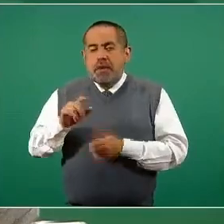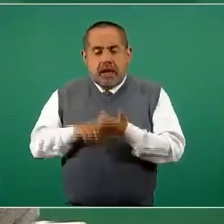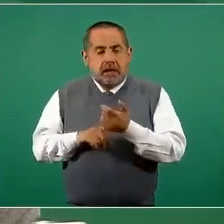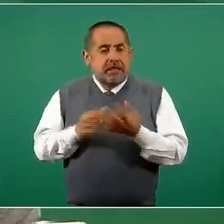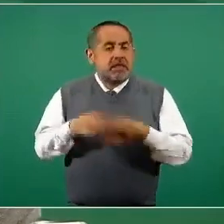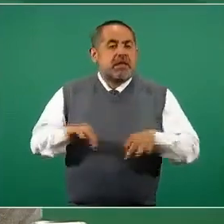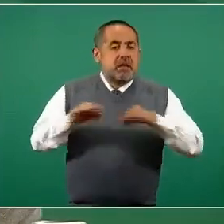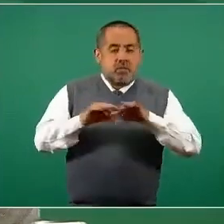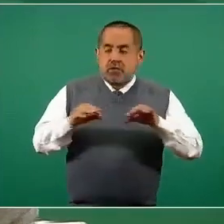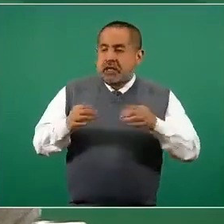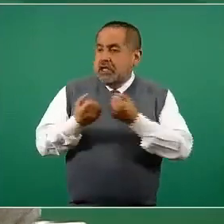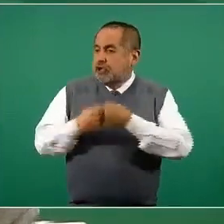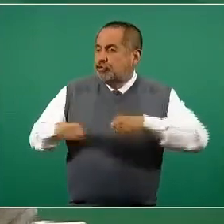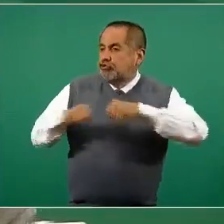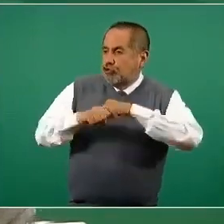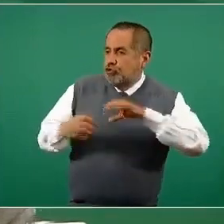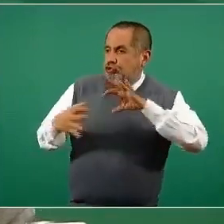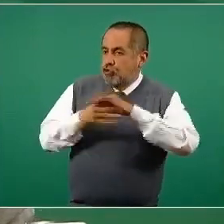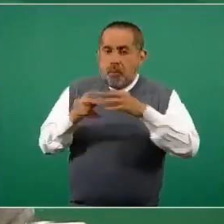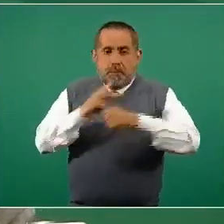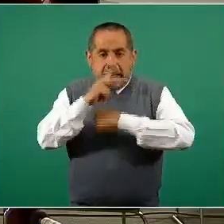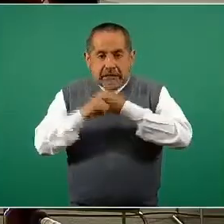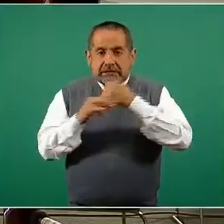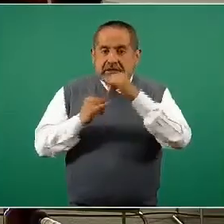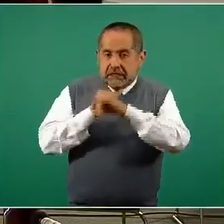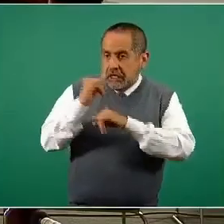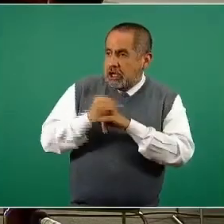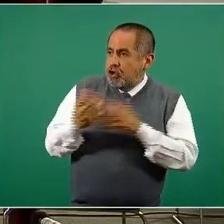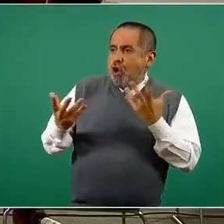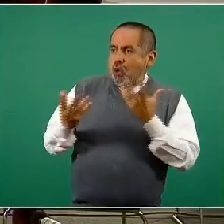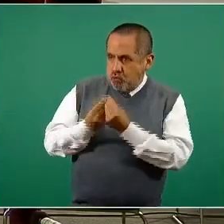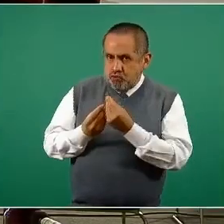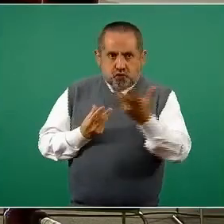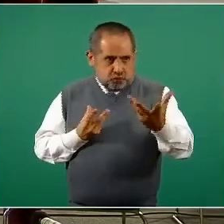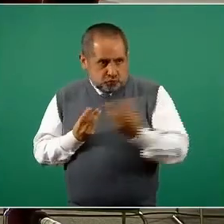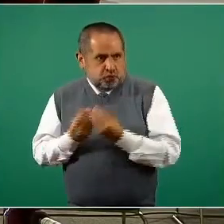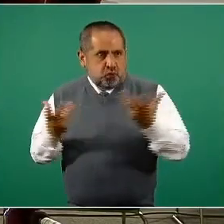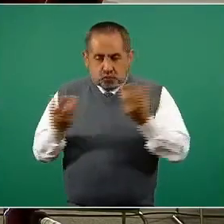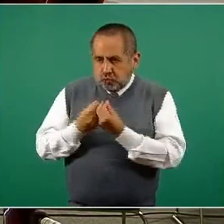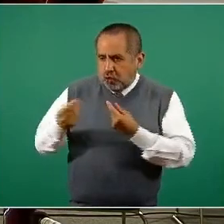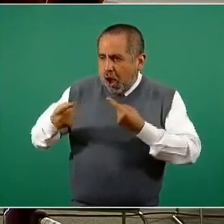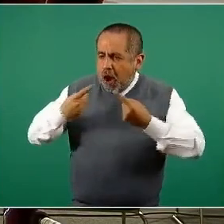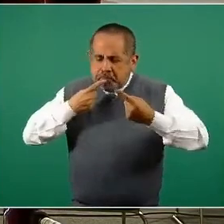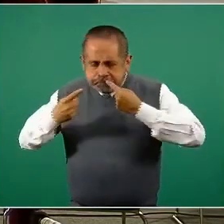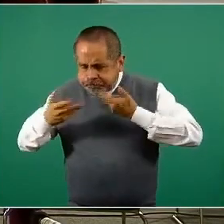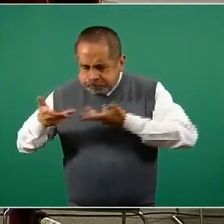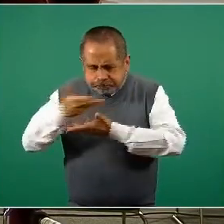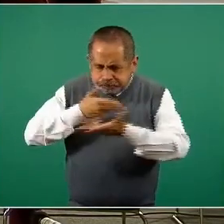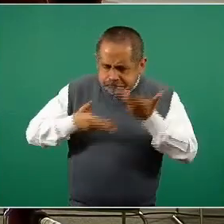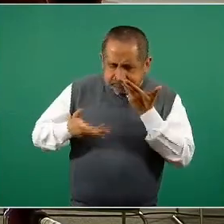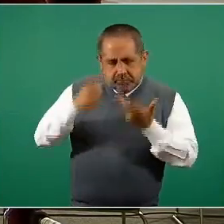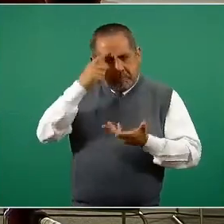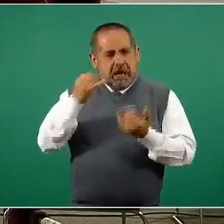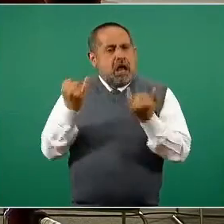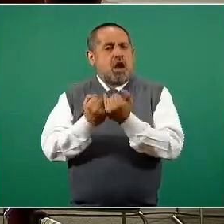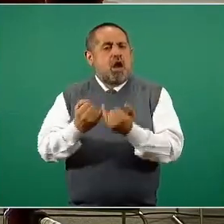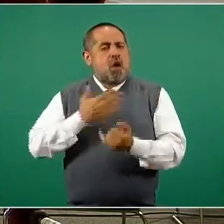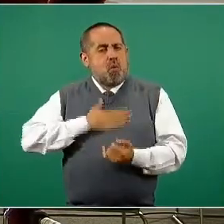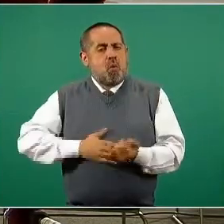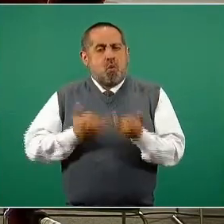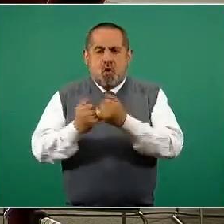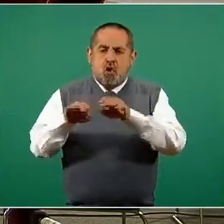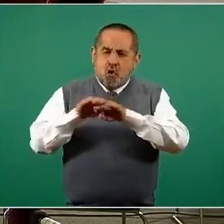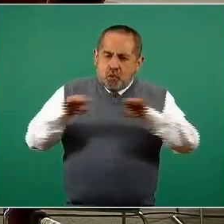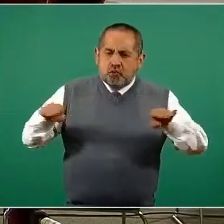los mecanismos de colaboración internacionales que ayude a que exista equidad, una mejor capacidad